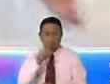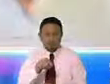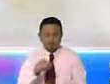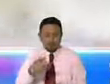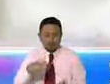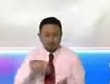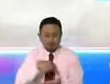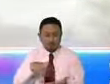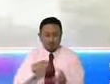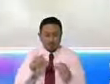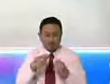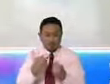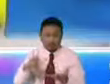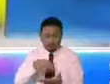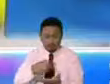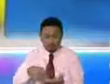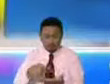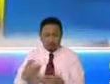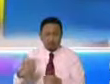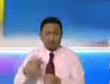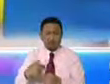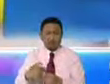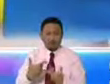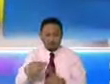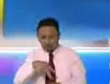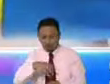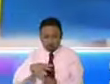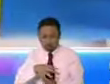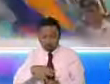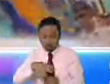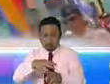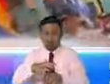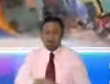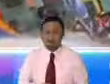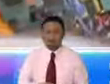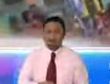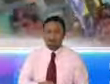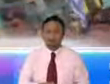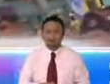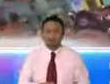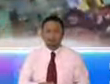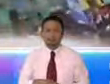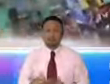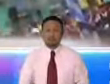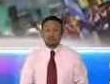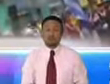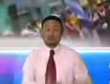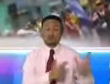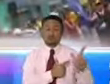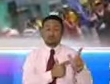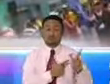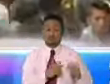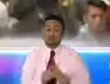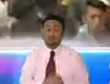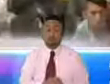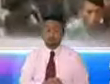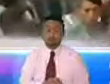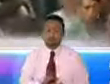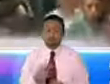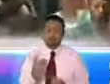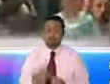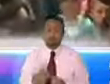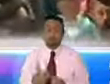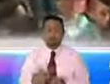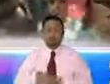grupos folclóricos y escuelas de danza van a integrar el recorrido. La Fuerza Aérea del Ecuador, por ejemplo, va a participar en